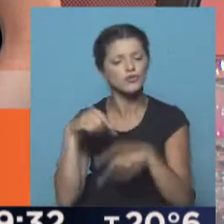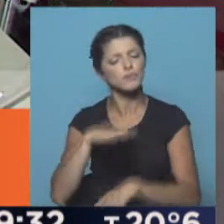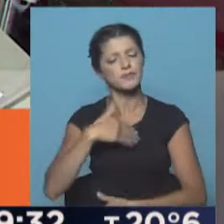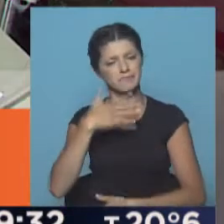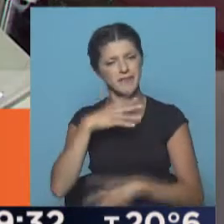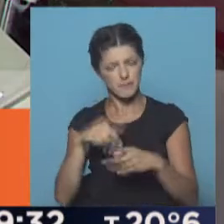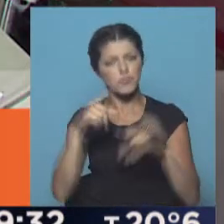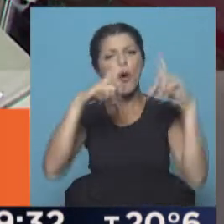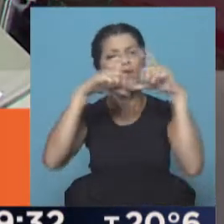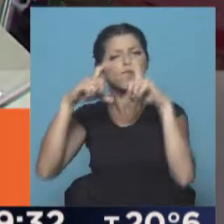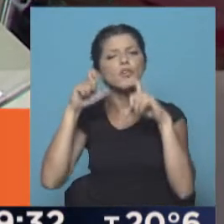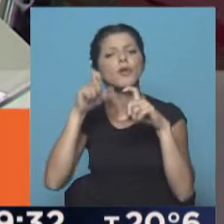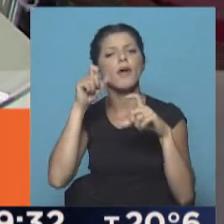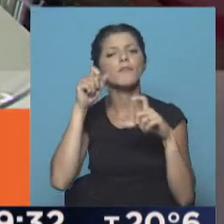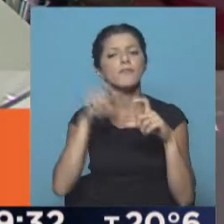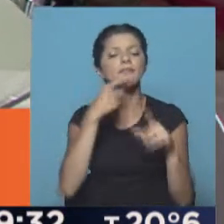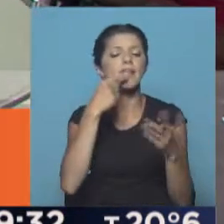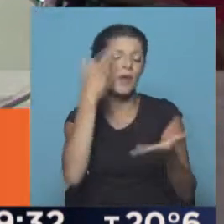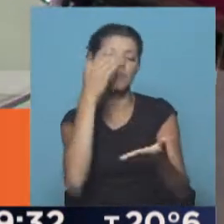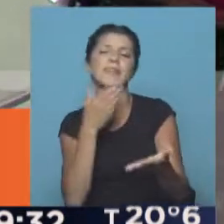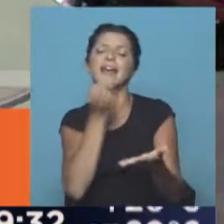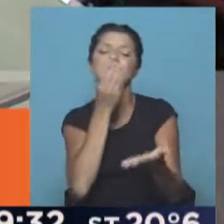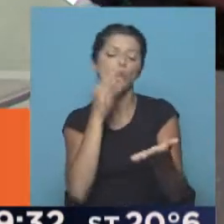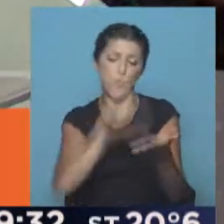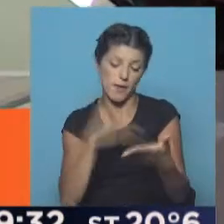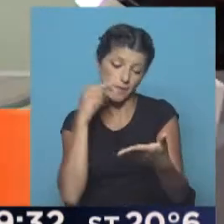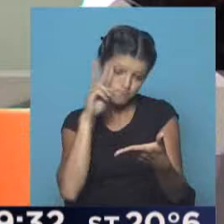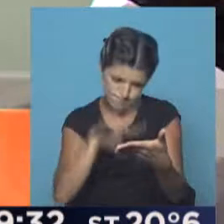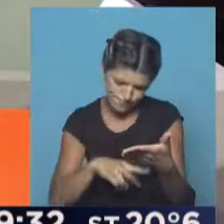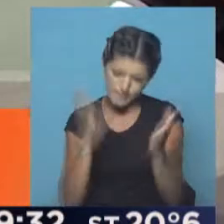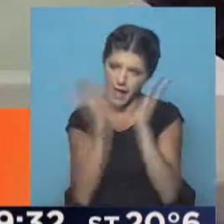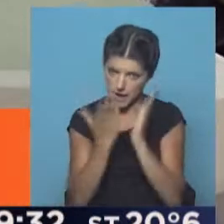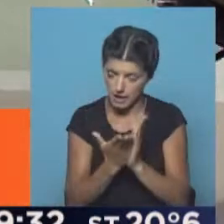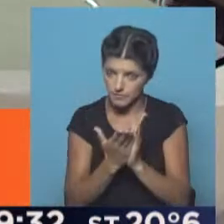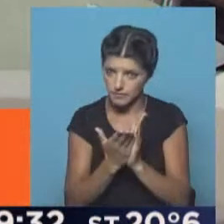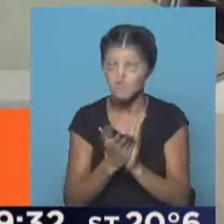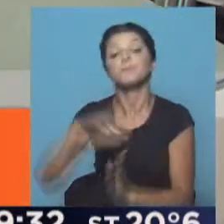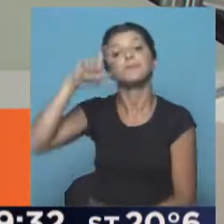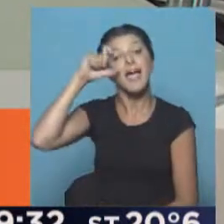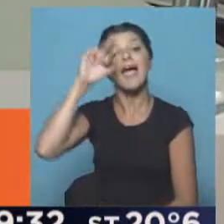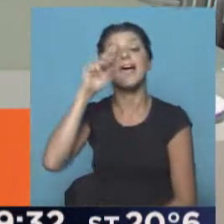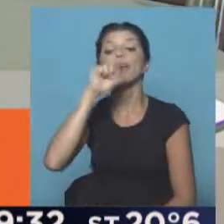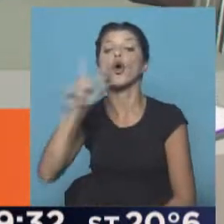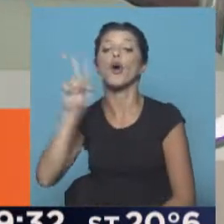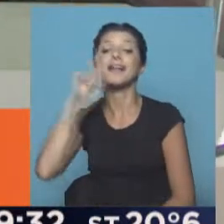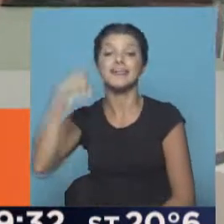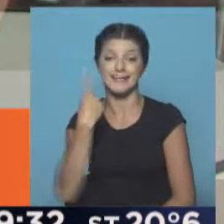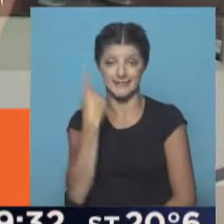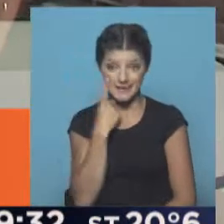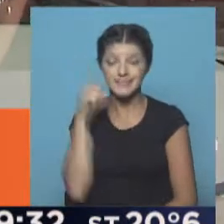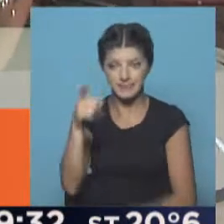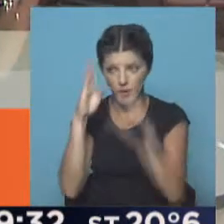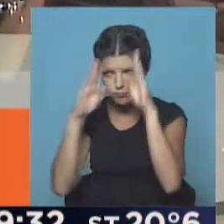fotografía del patrimonio de López, que era su declaración jurada. El juez Ercolini se quedó, digamos, con el ejercicio de López de la función pública,